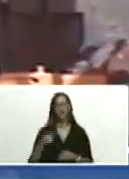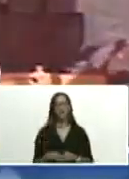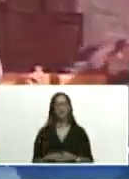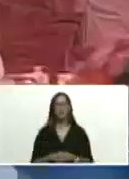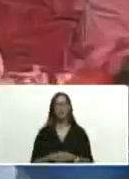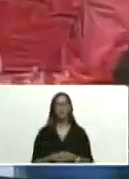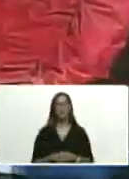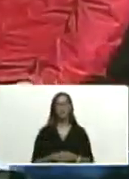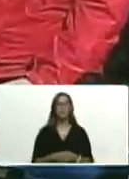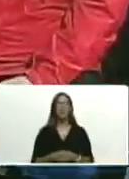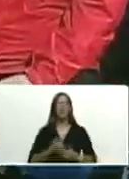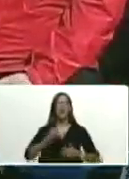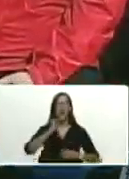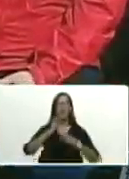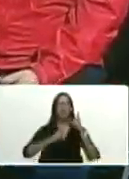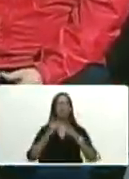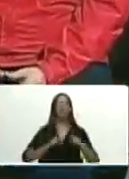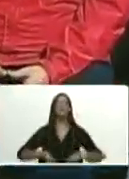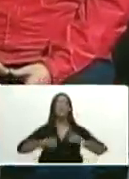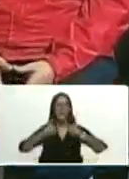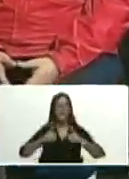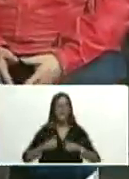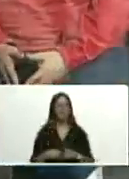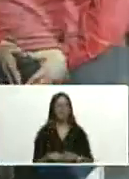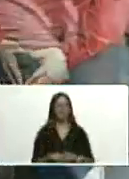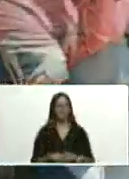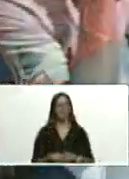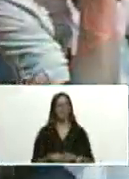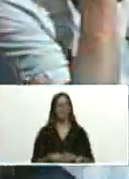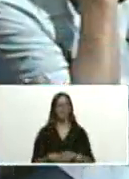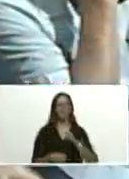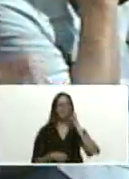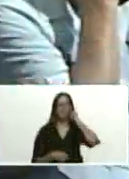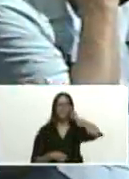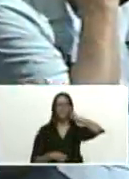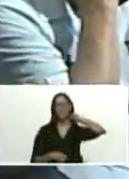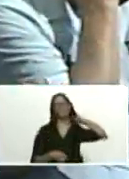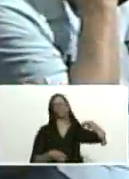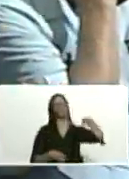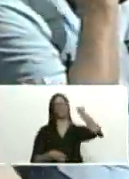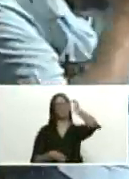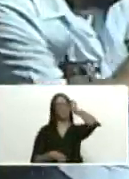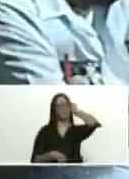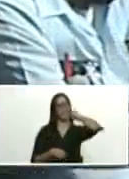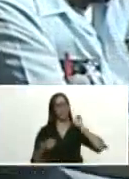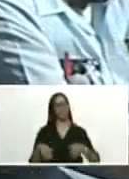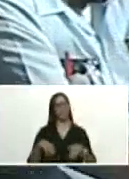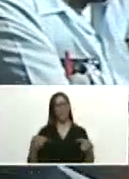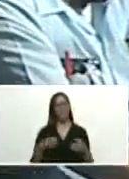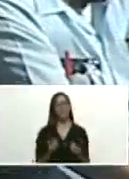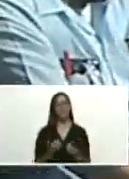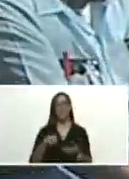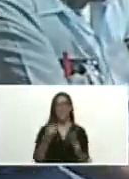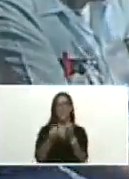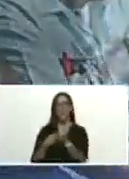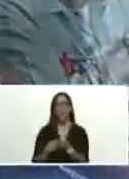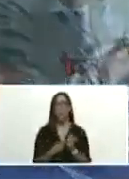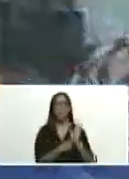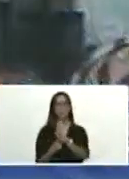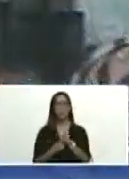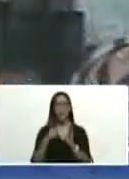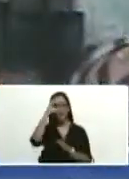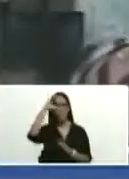hay que producir cada vez más Y esa riqueza invertirla en acrecentar las capacidades